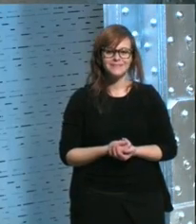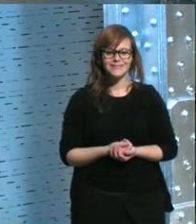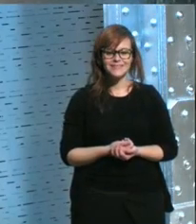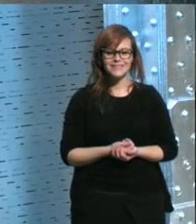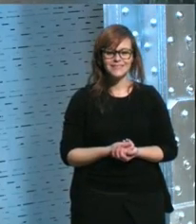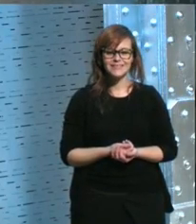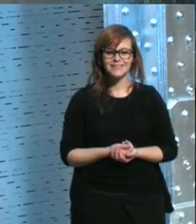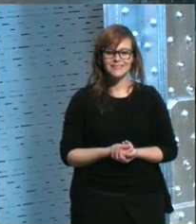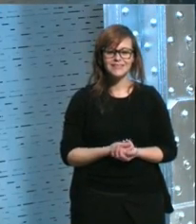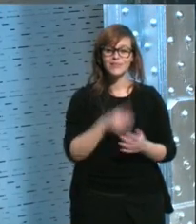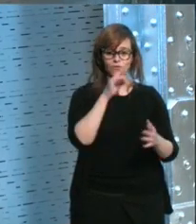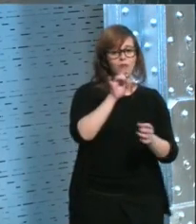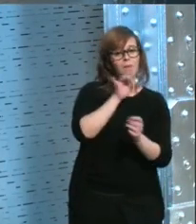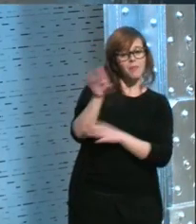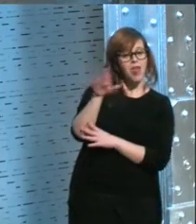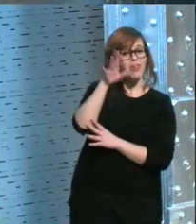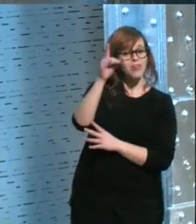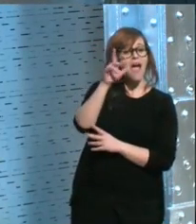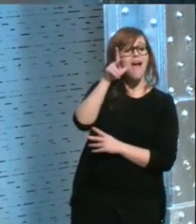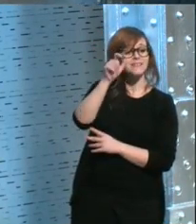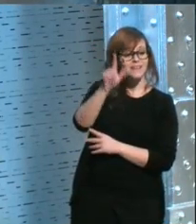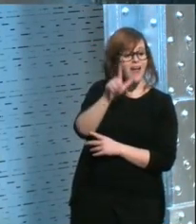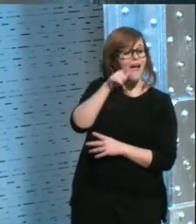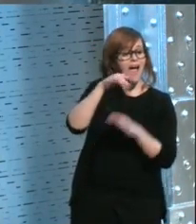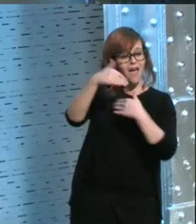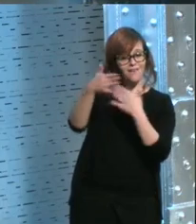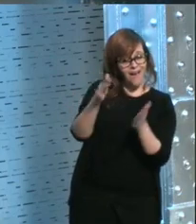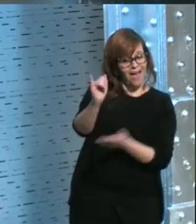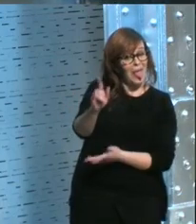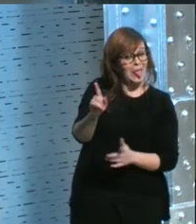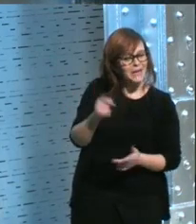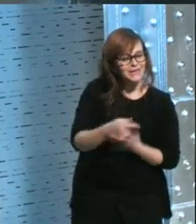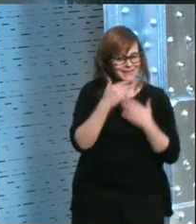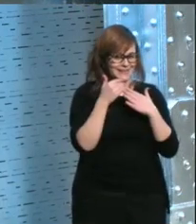Te la voy a enviar por DHL, tengo la cajita, ¿eh? Ah, ok, muy bien, gracias.